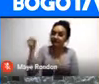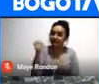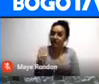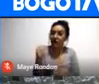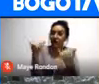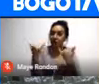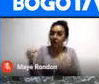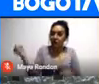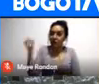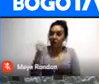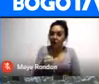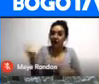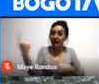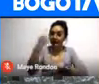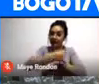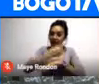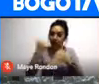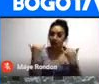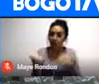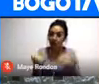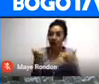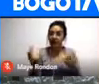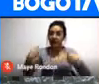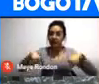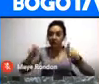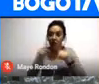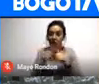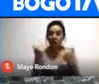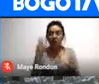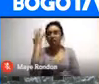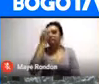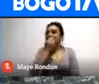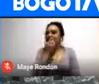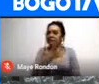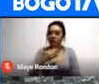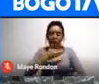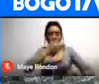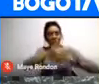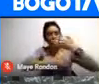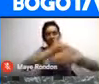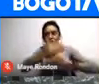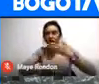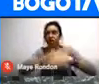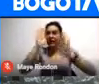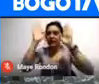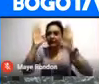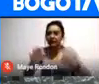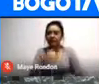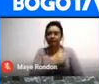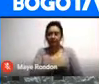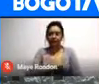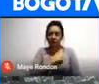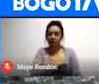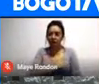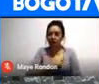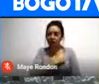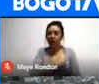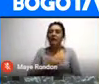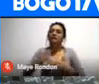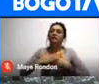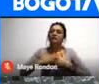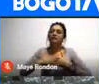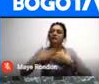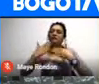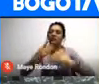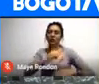acompañarnos El día de hoy Por hacer parte De este hermoso proceso A ti Y pues por favor Extiéndele Estos saludos A